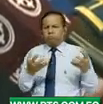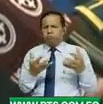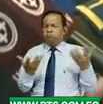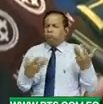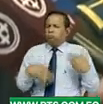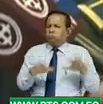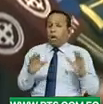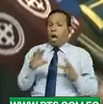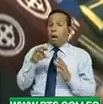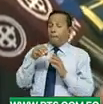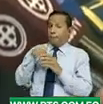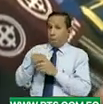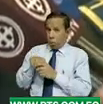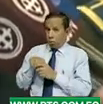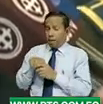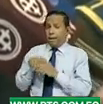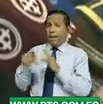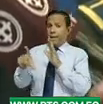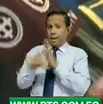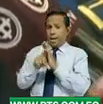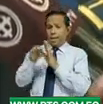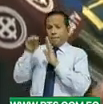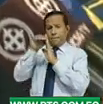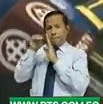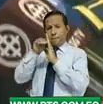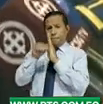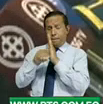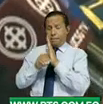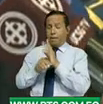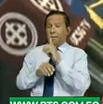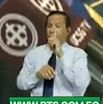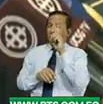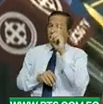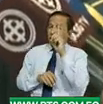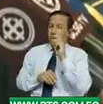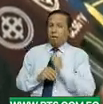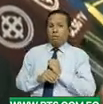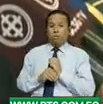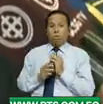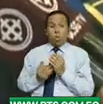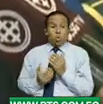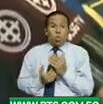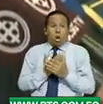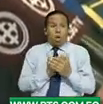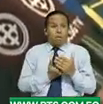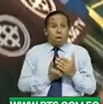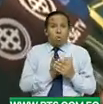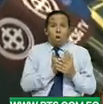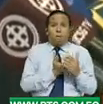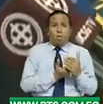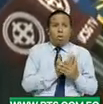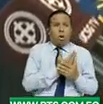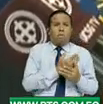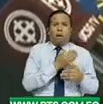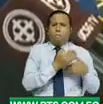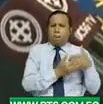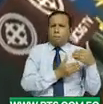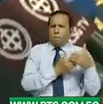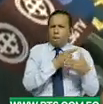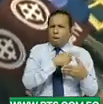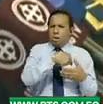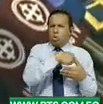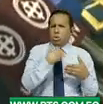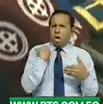un adjunto dentro de la tabla formalmente en la ley. Pero para poder incluir nuevos elementos que siguen avanzando en los procesos que se